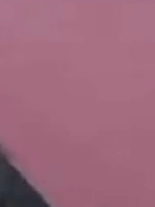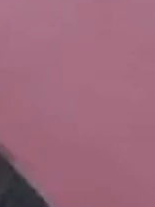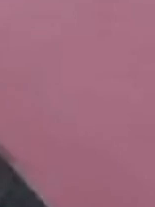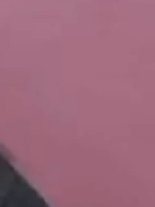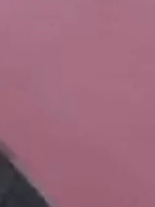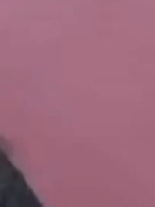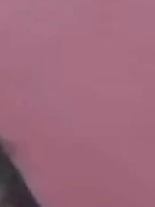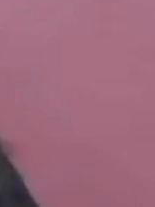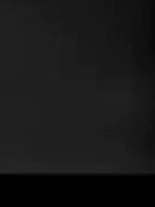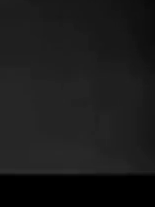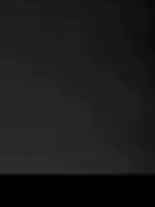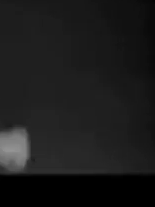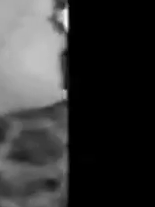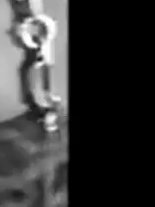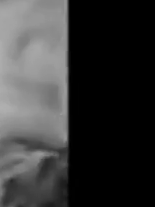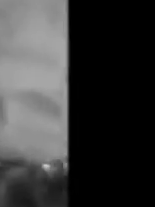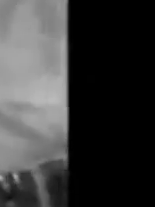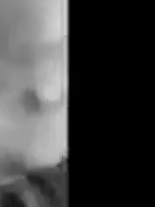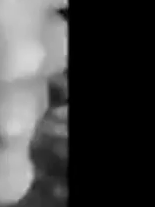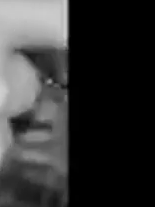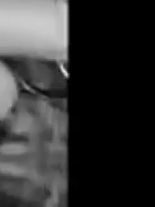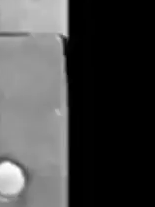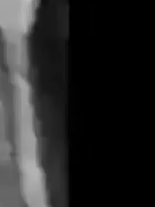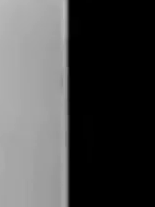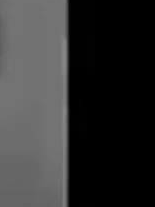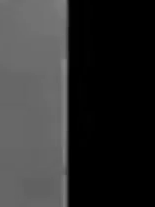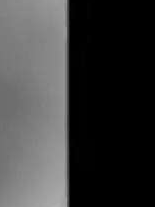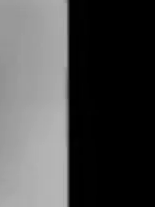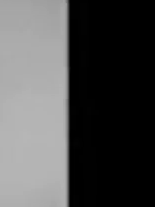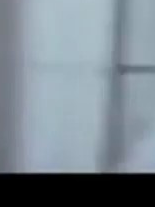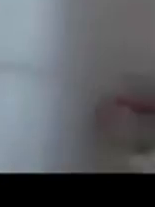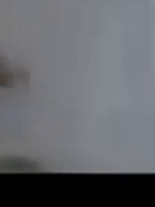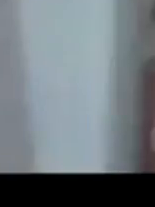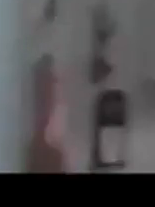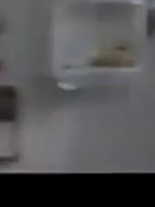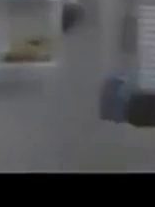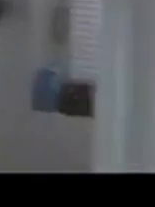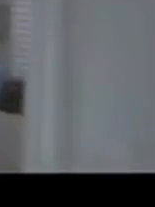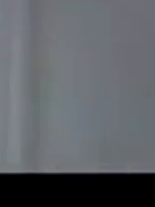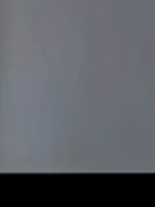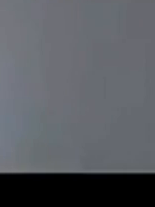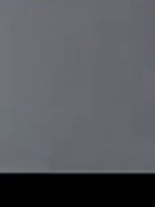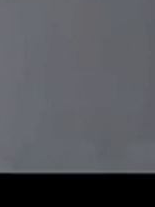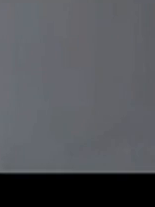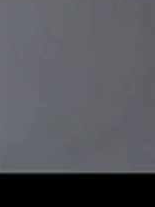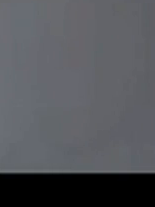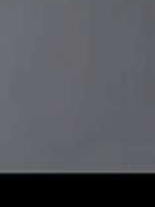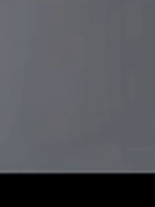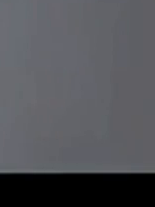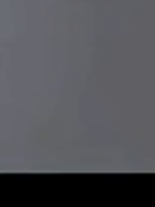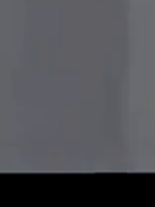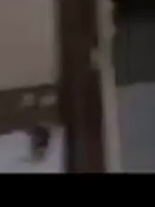remarcar este amor por el país. Otra cosa también es que van a estar en